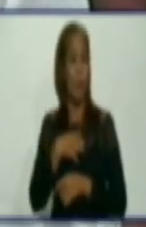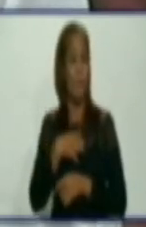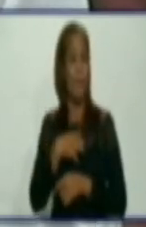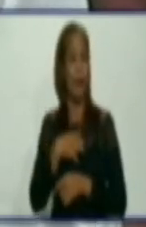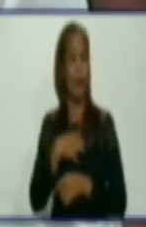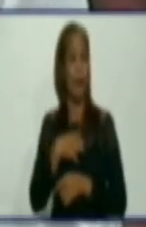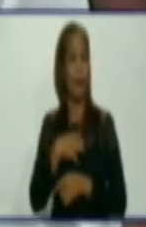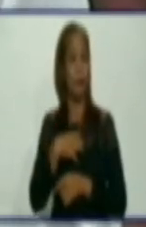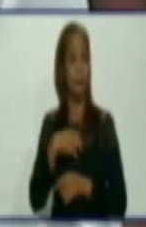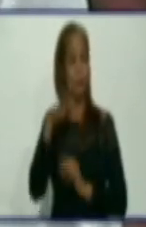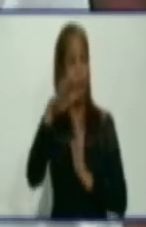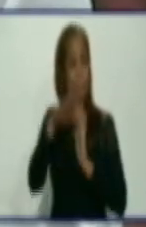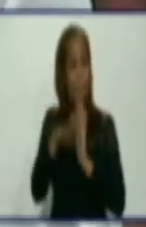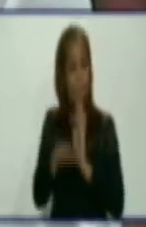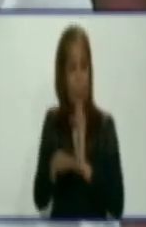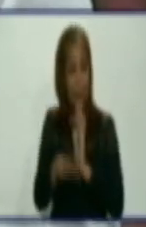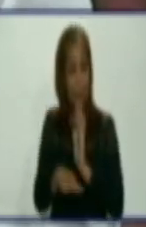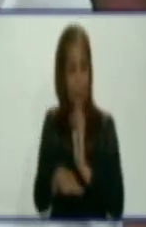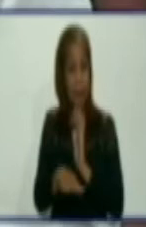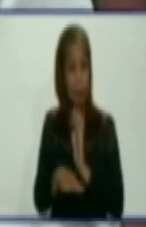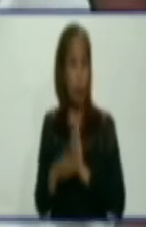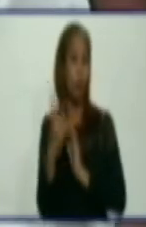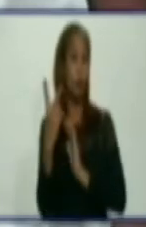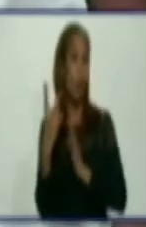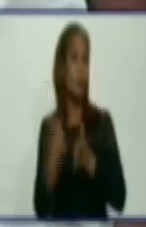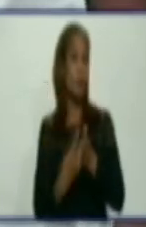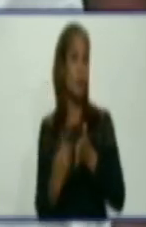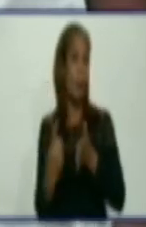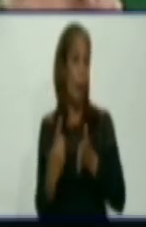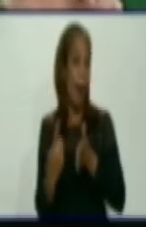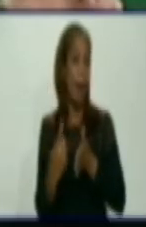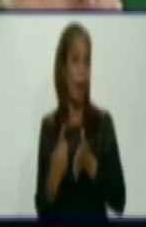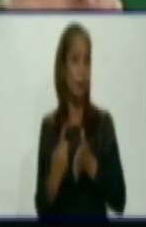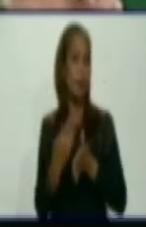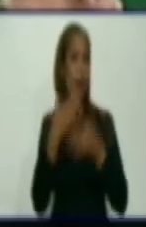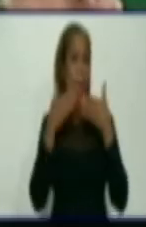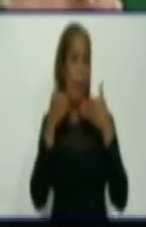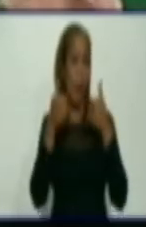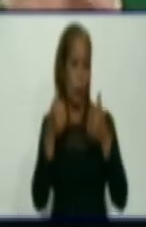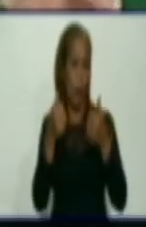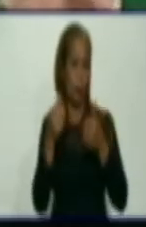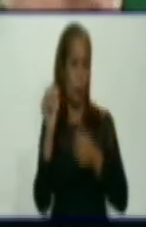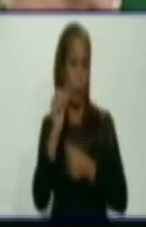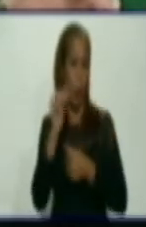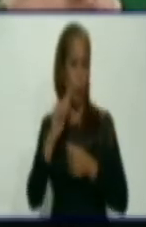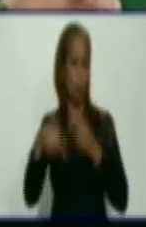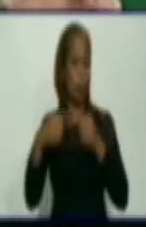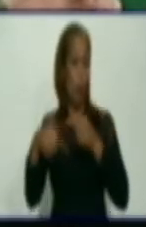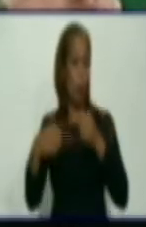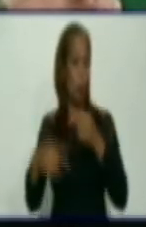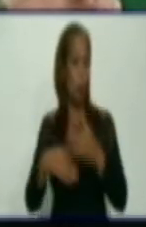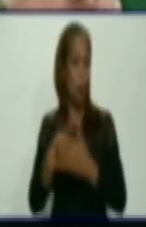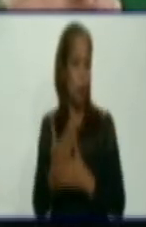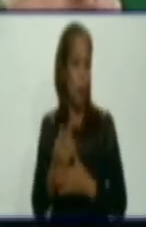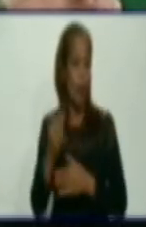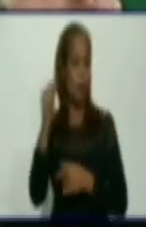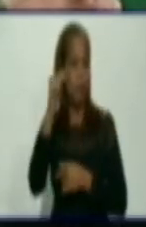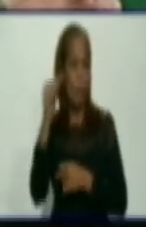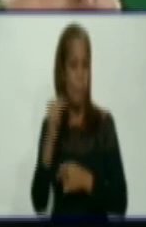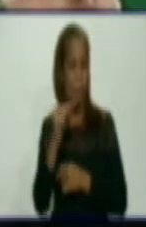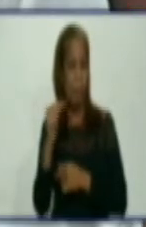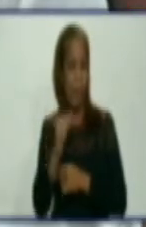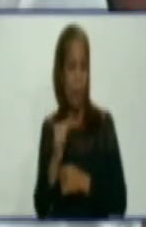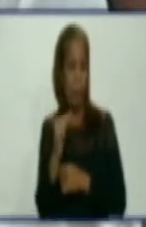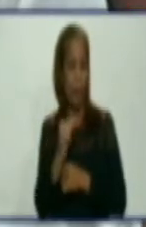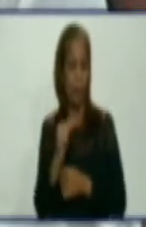en estos momentos llevamos 2 semanas en una meseta, como se dice con mucha frecuencia y se reconoce,